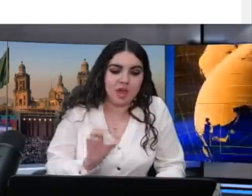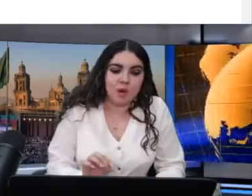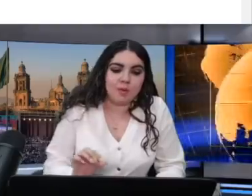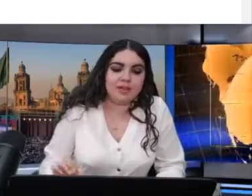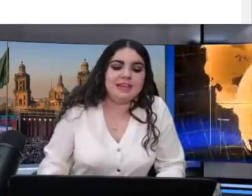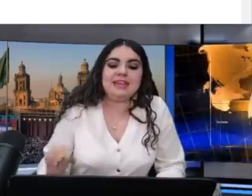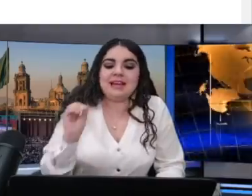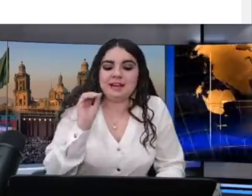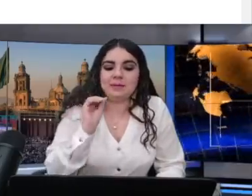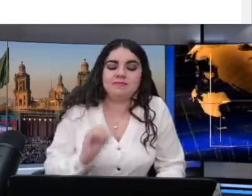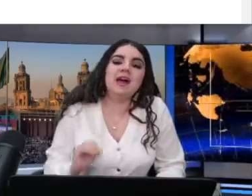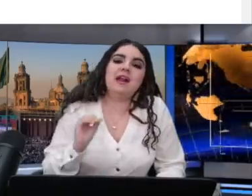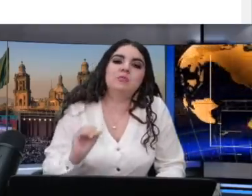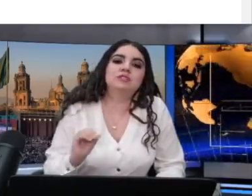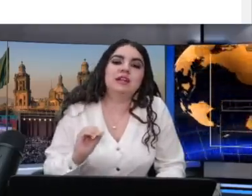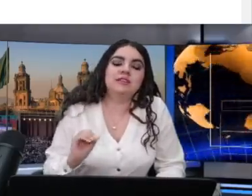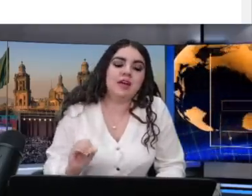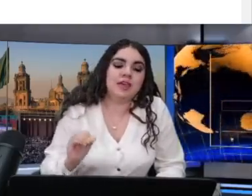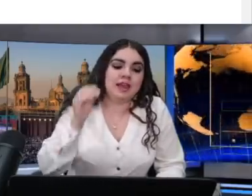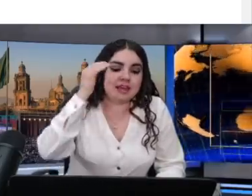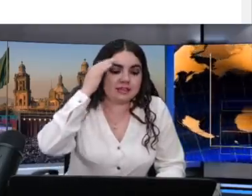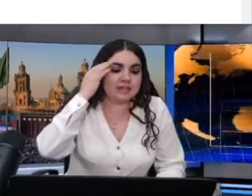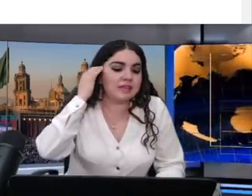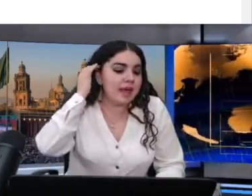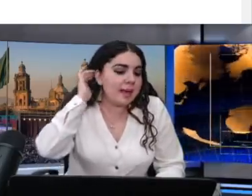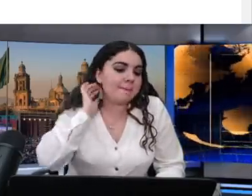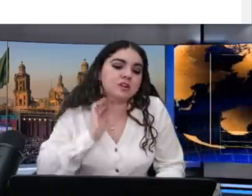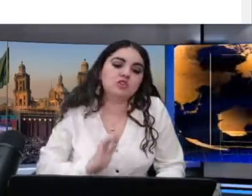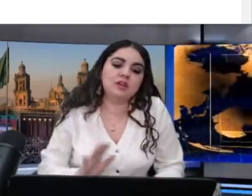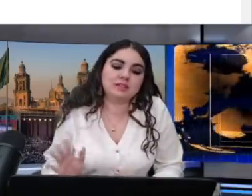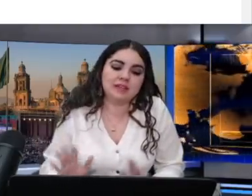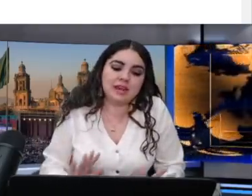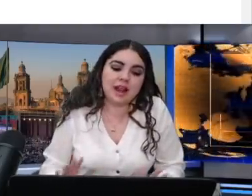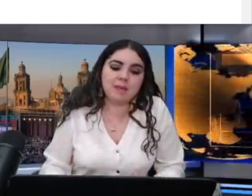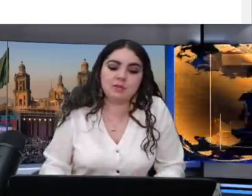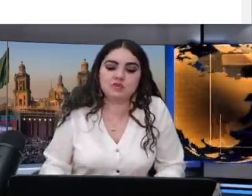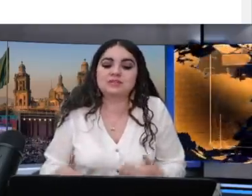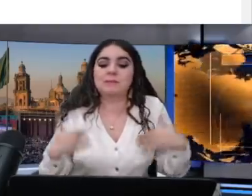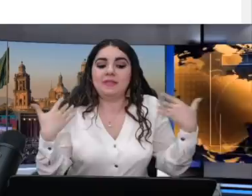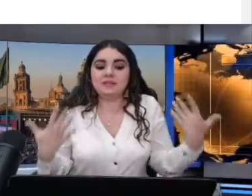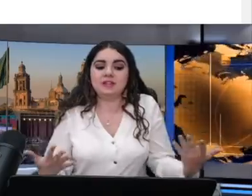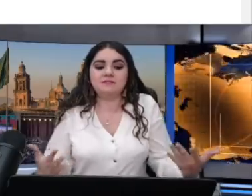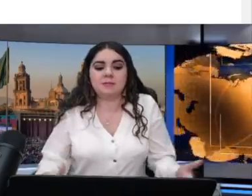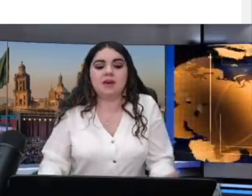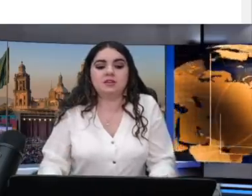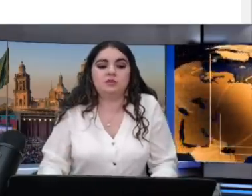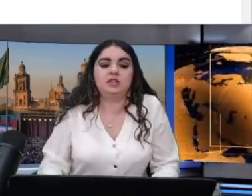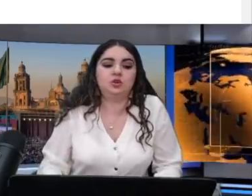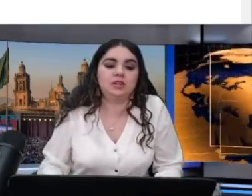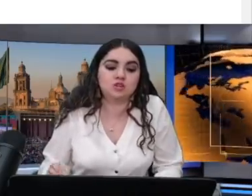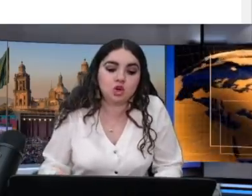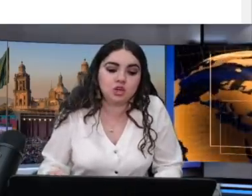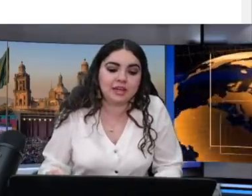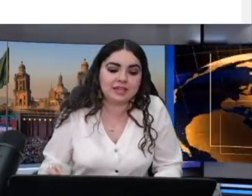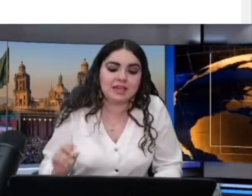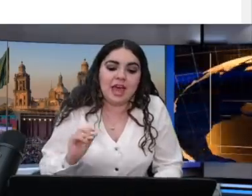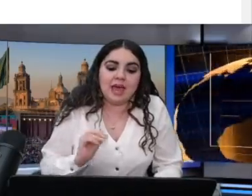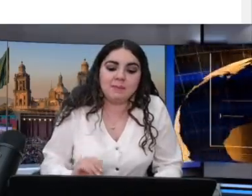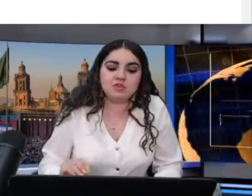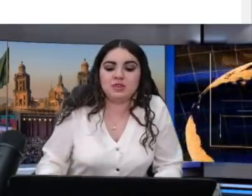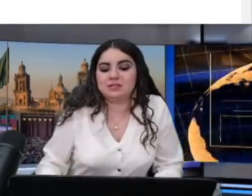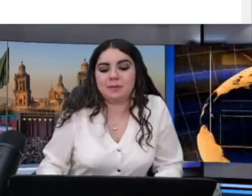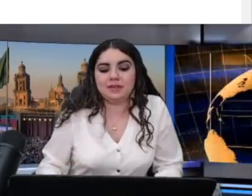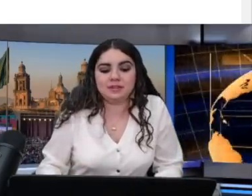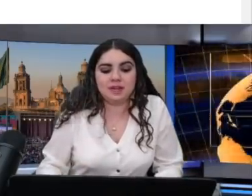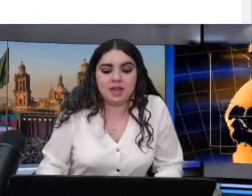COVID-19. Pueden incrementar la mortalidad en estas personas, en general en personas que padezcan enfermedades respiratorias crónicas,